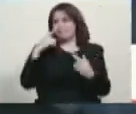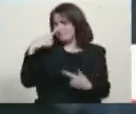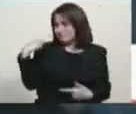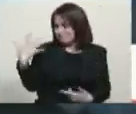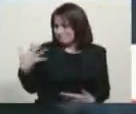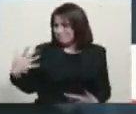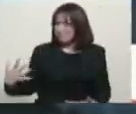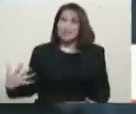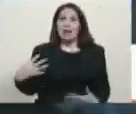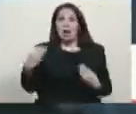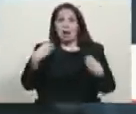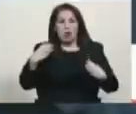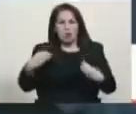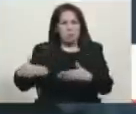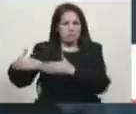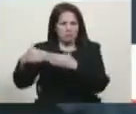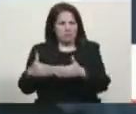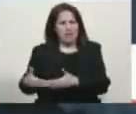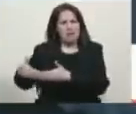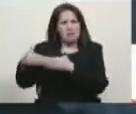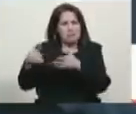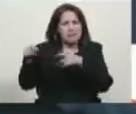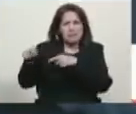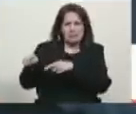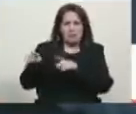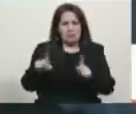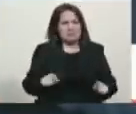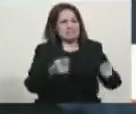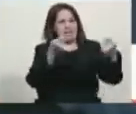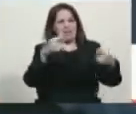filas imperialistas de Estados Unidos.